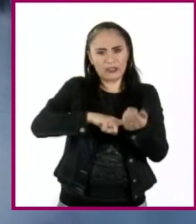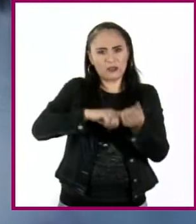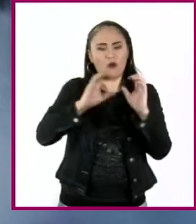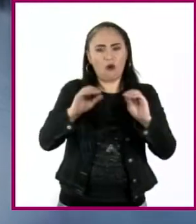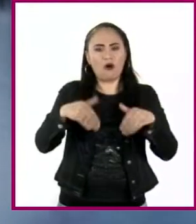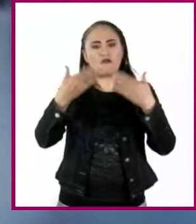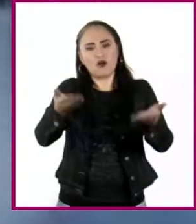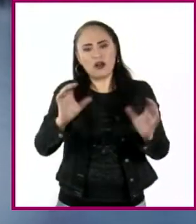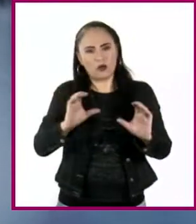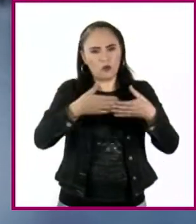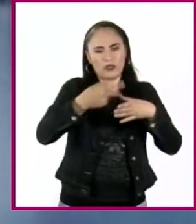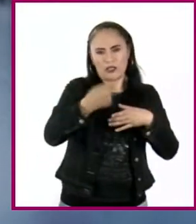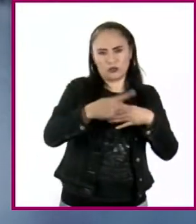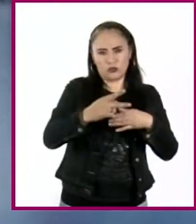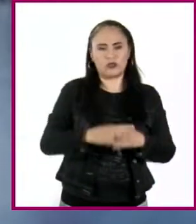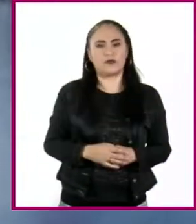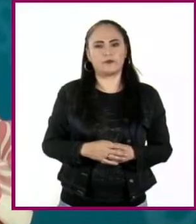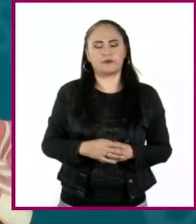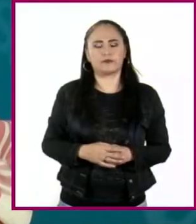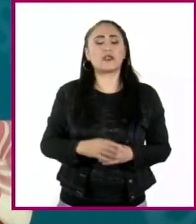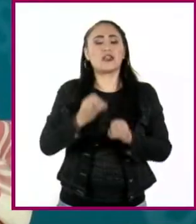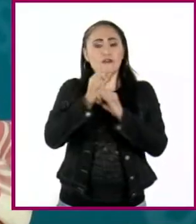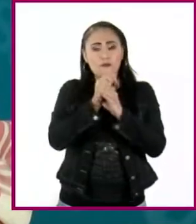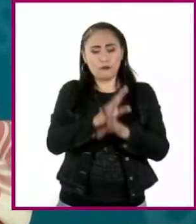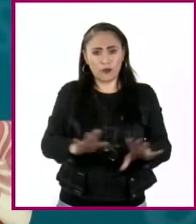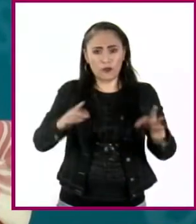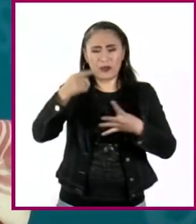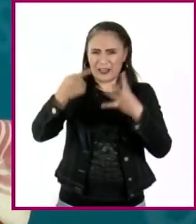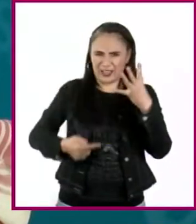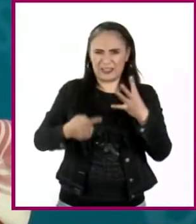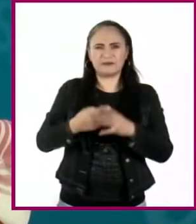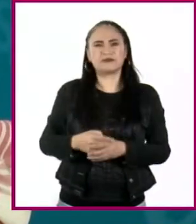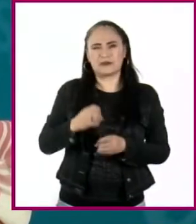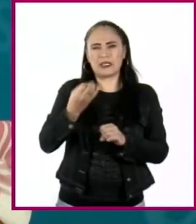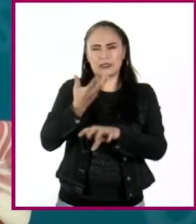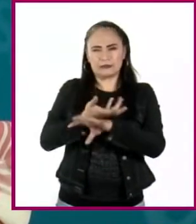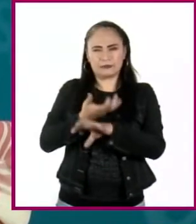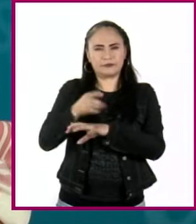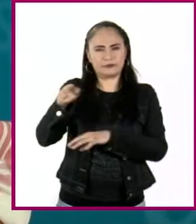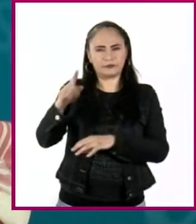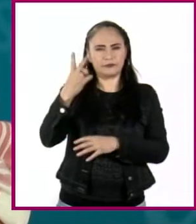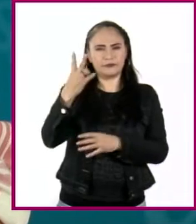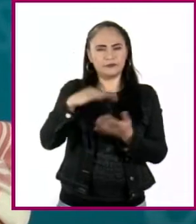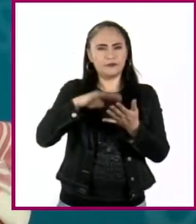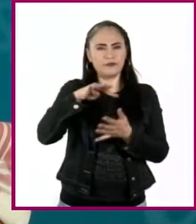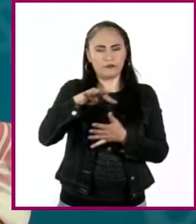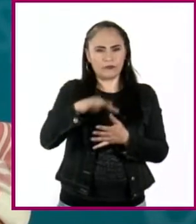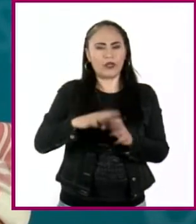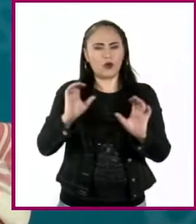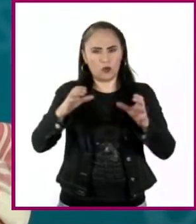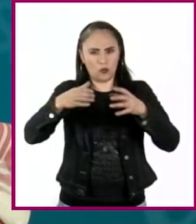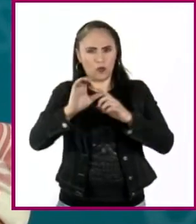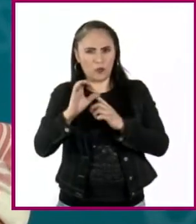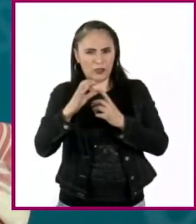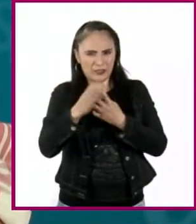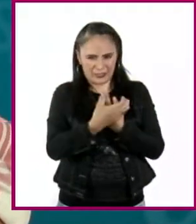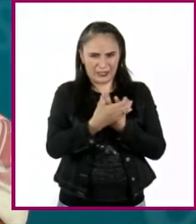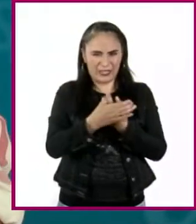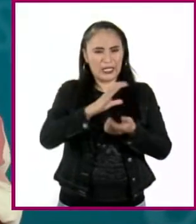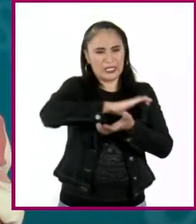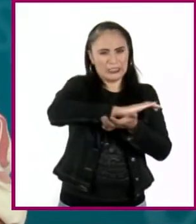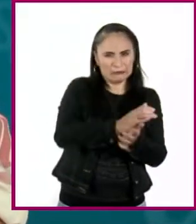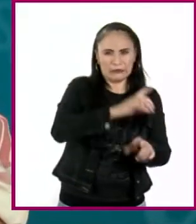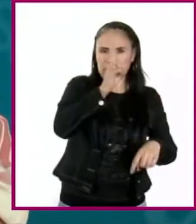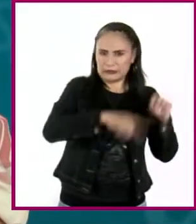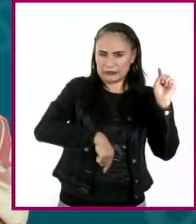comunidades. En el informe de Human Rights Watch de 2019, realizado para el Comité de Eliminación de la Discriminación Racial de la ONU,